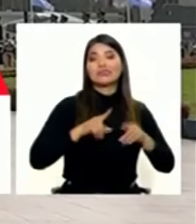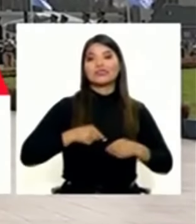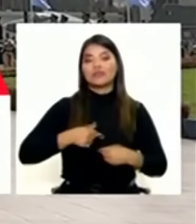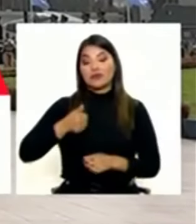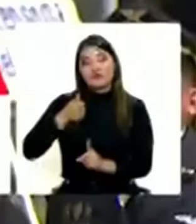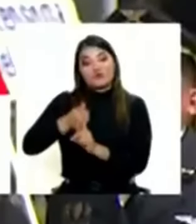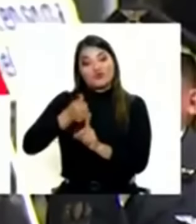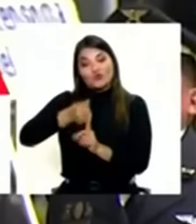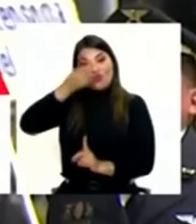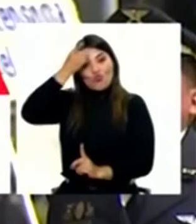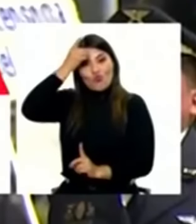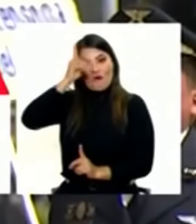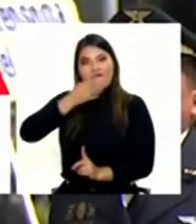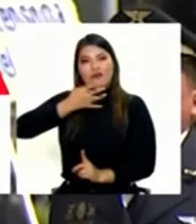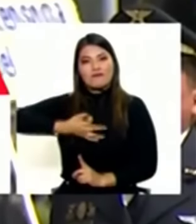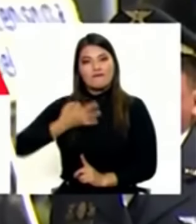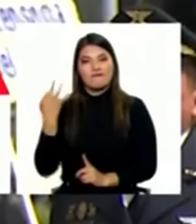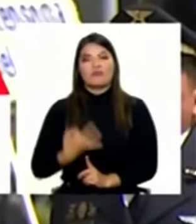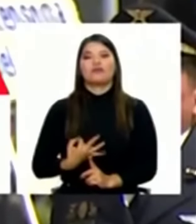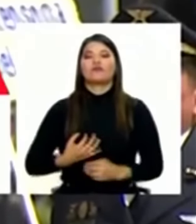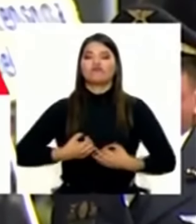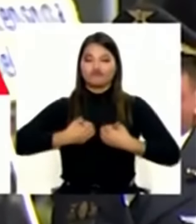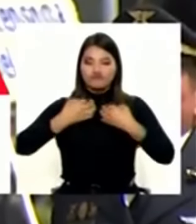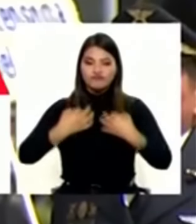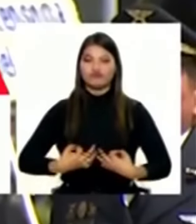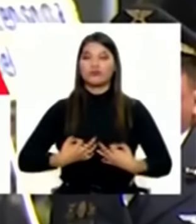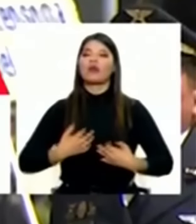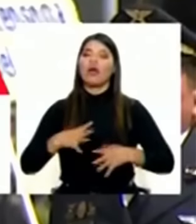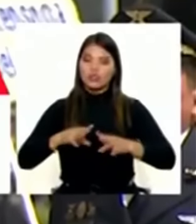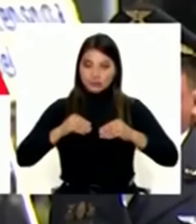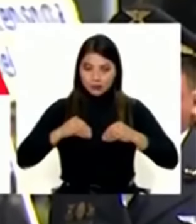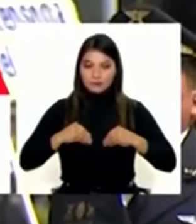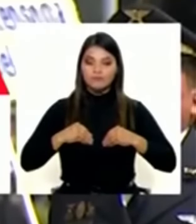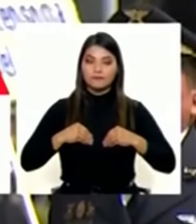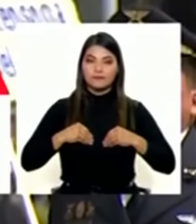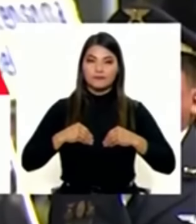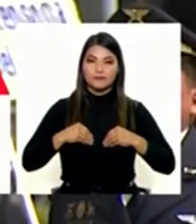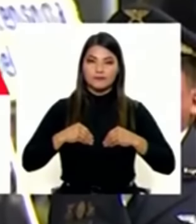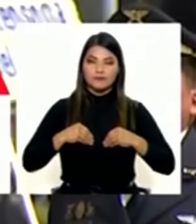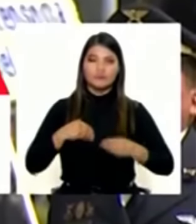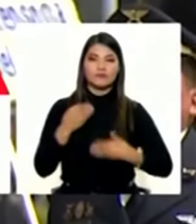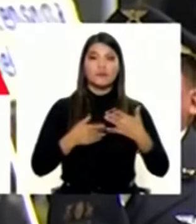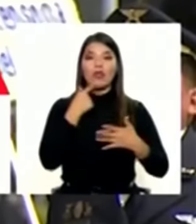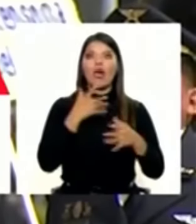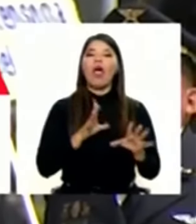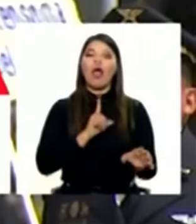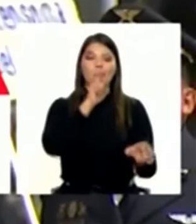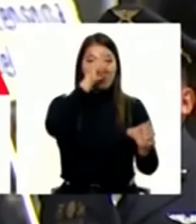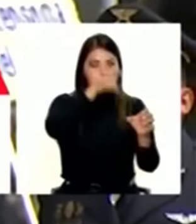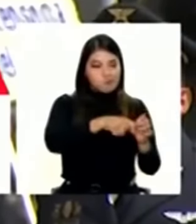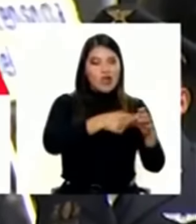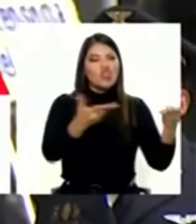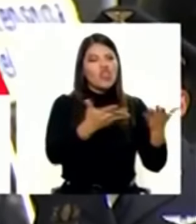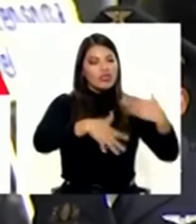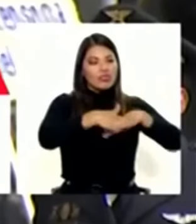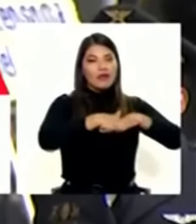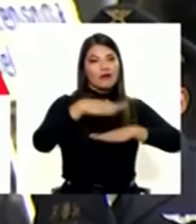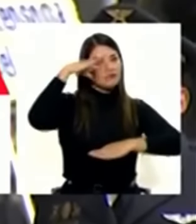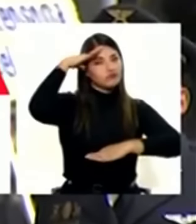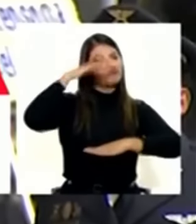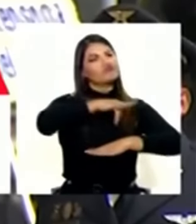decisión firme y sólida de hacerse miembros de esta gran